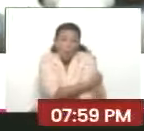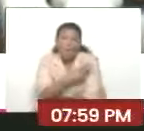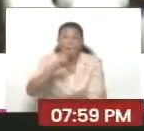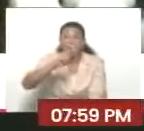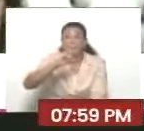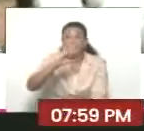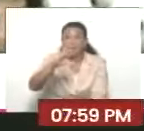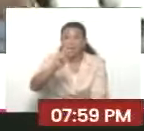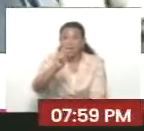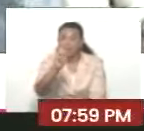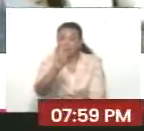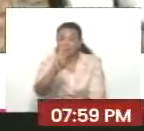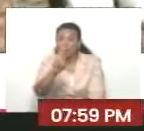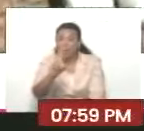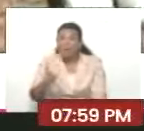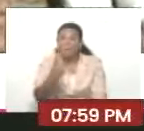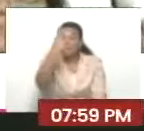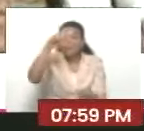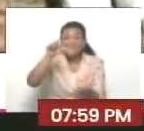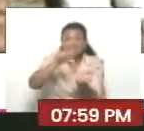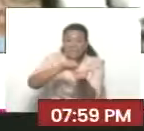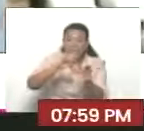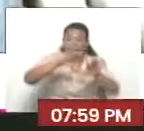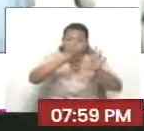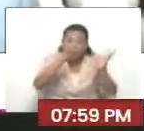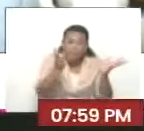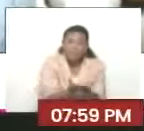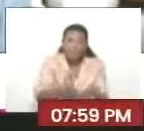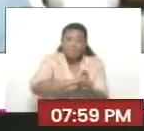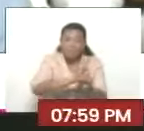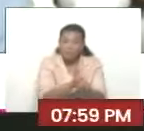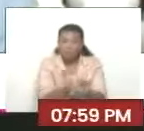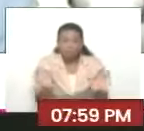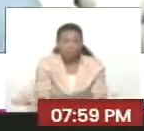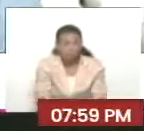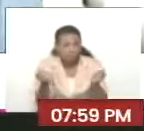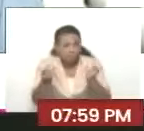Santaella, presidente, que fue epicentro de la gran lucha por la vida.